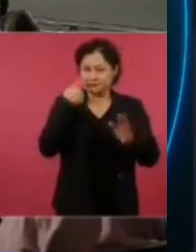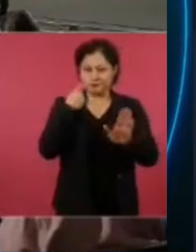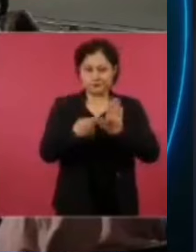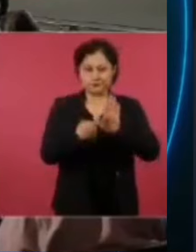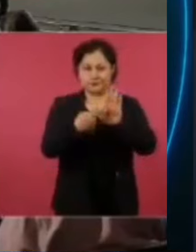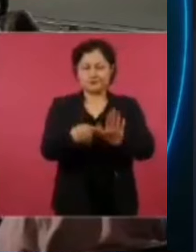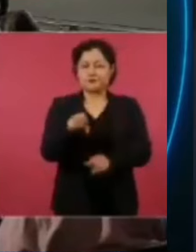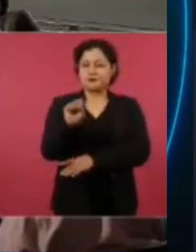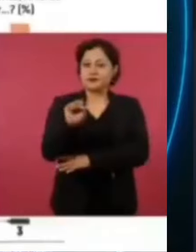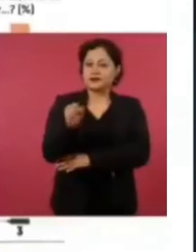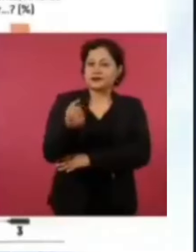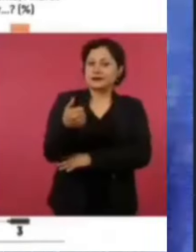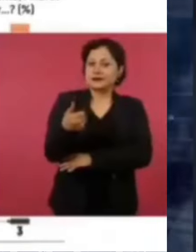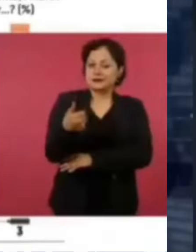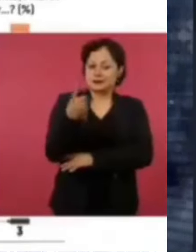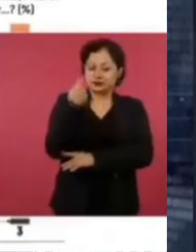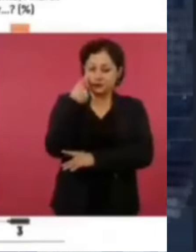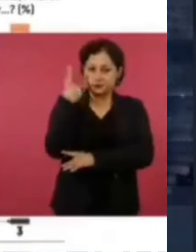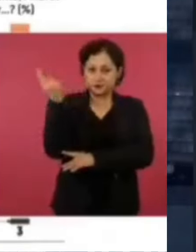66 es la más alta ¿en qué?